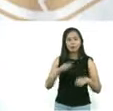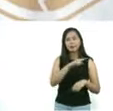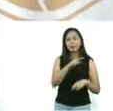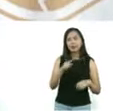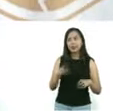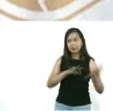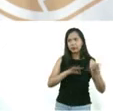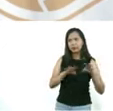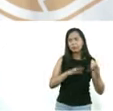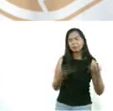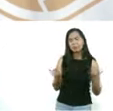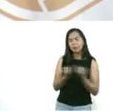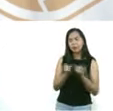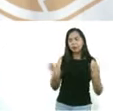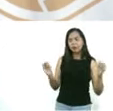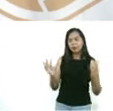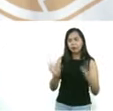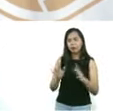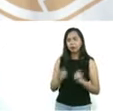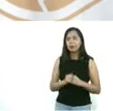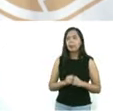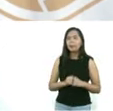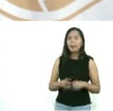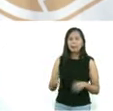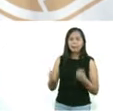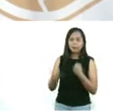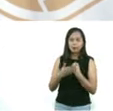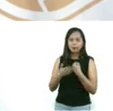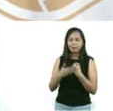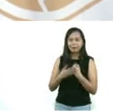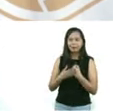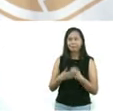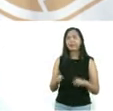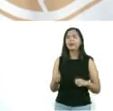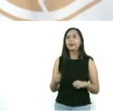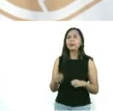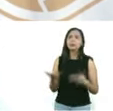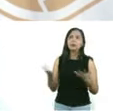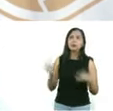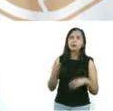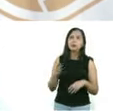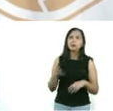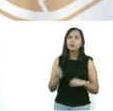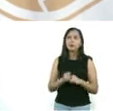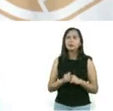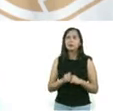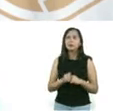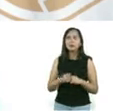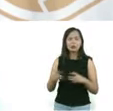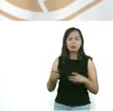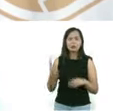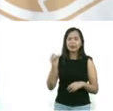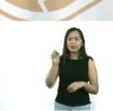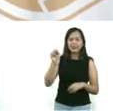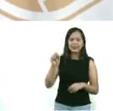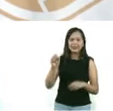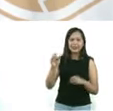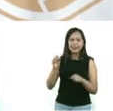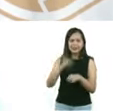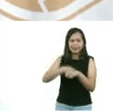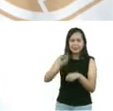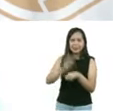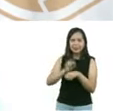centro histórico. De hecho, regresando de Semana Santa, tengo una reunión esa semana con el comercio establecido porque